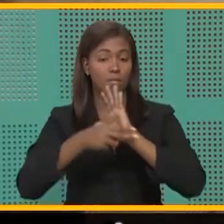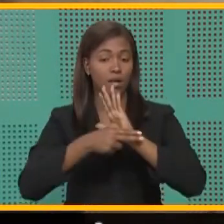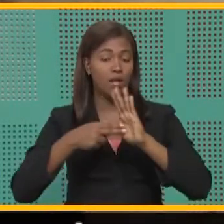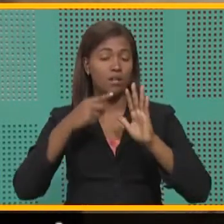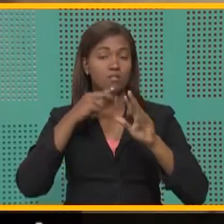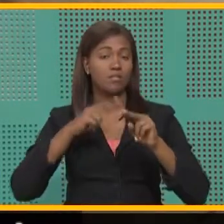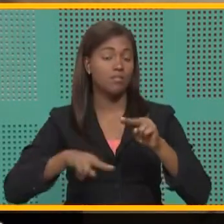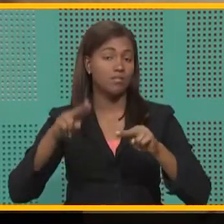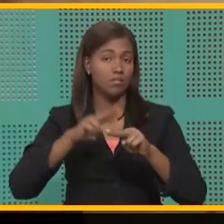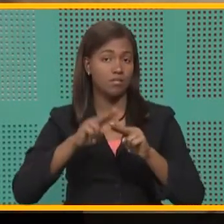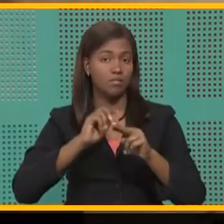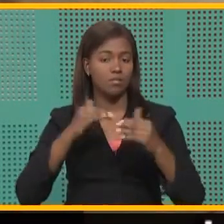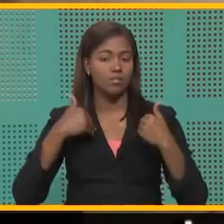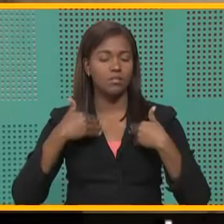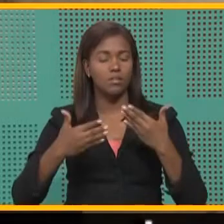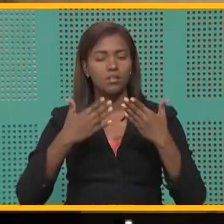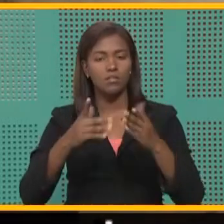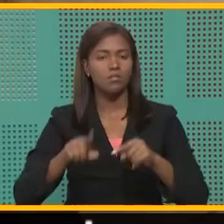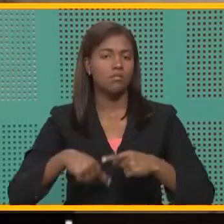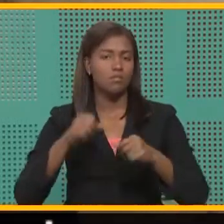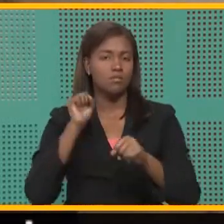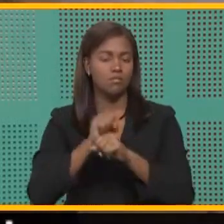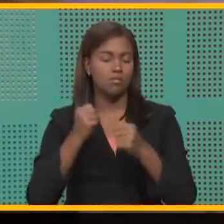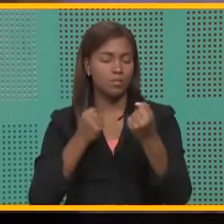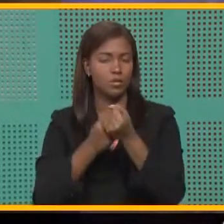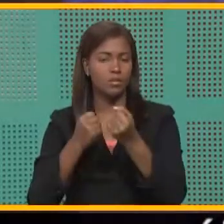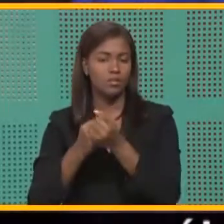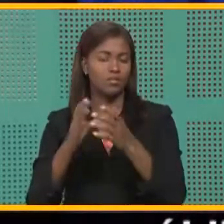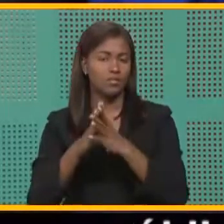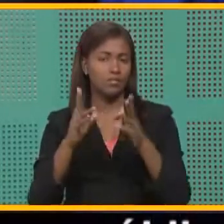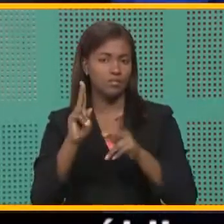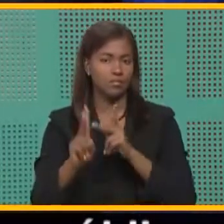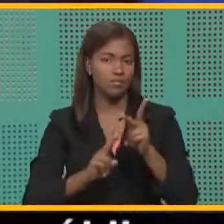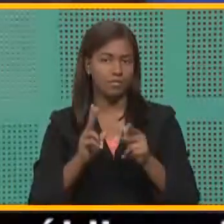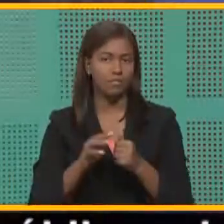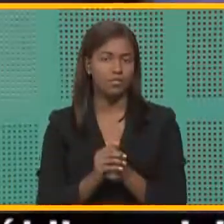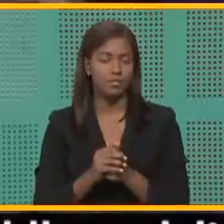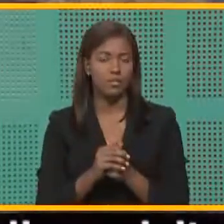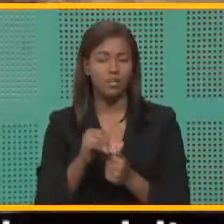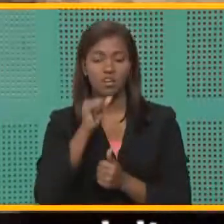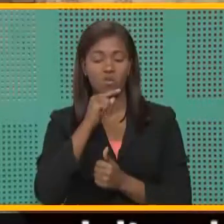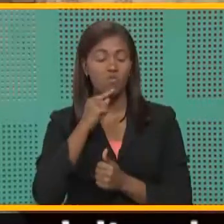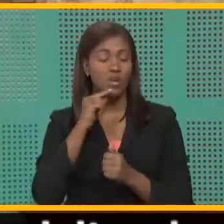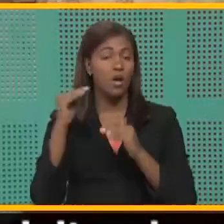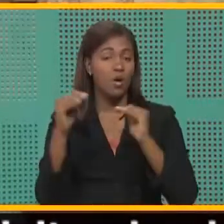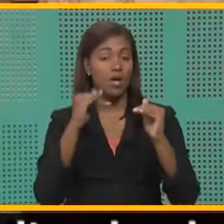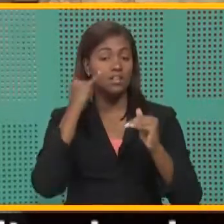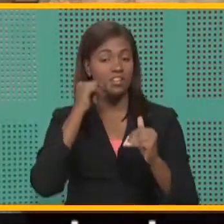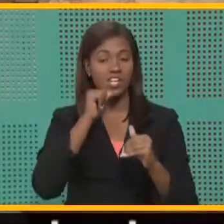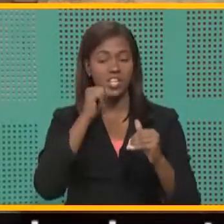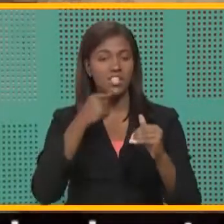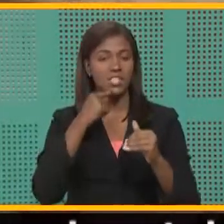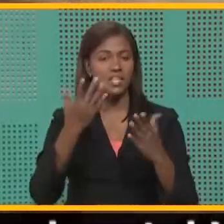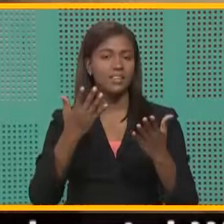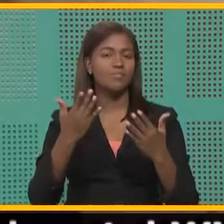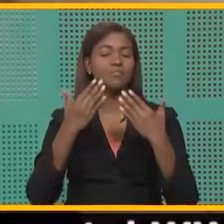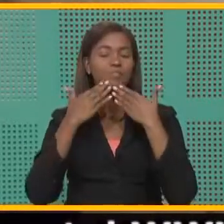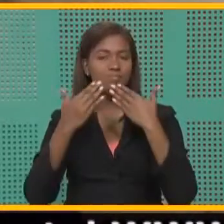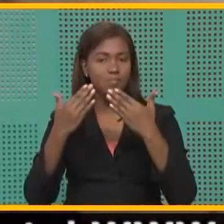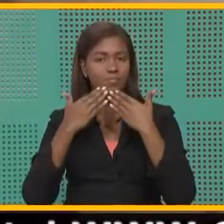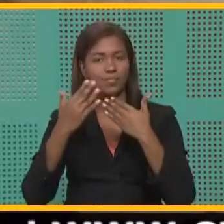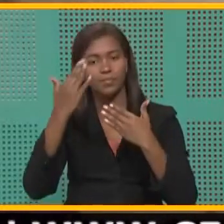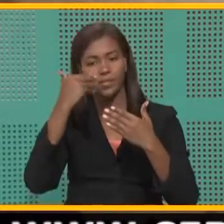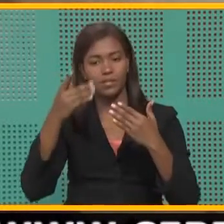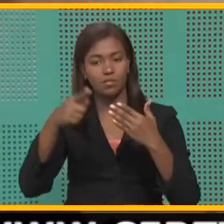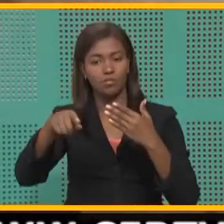haya, ha habido ahí el apoyo y la dedicación de mucha gente. Y no fuera justo si no le dijera que gracias, porque sus